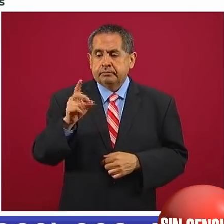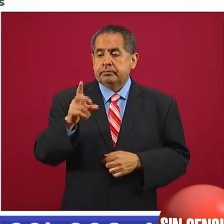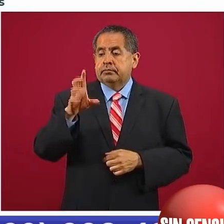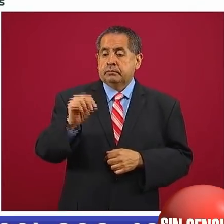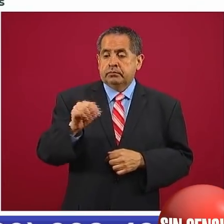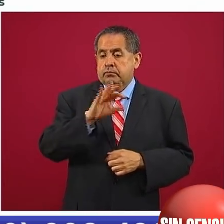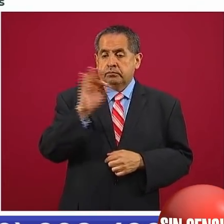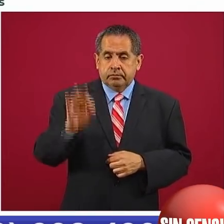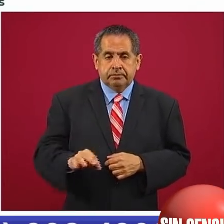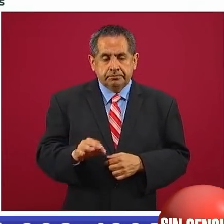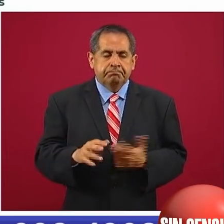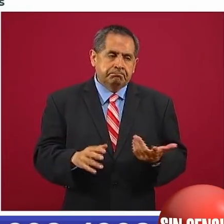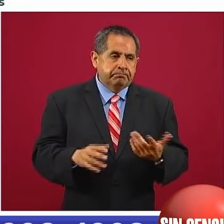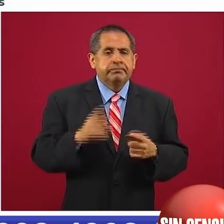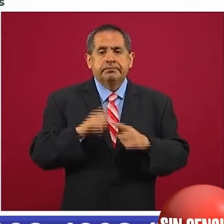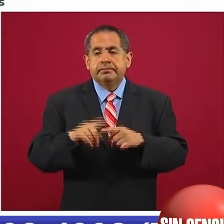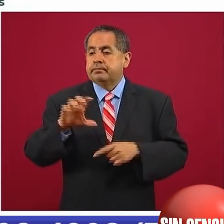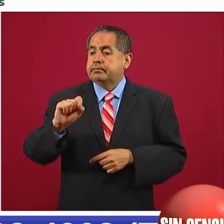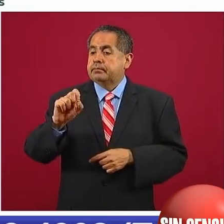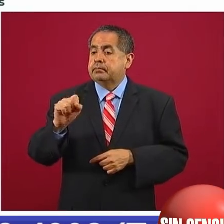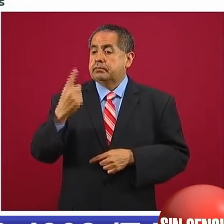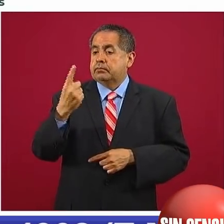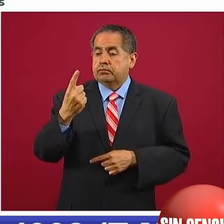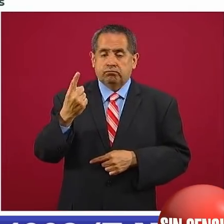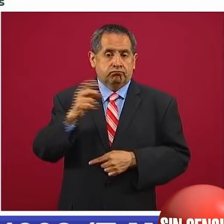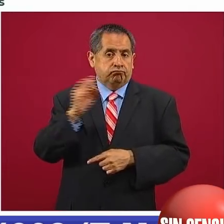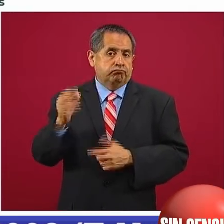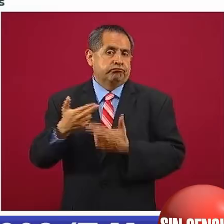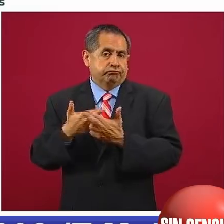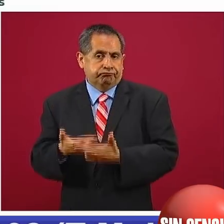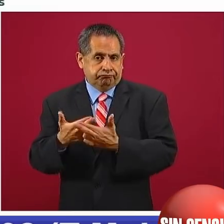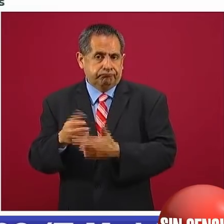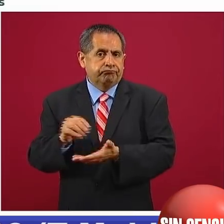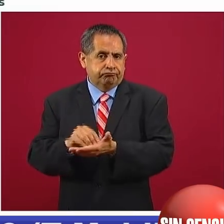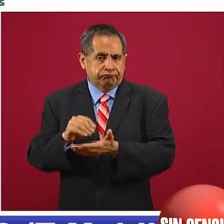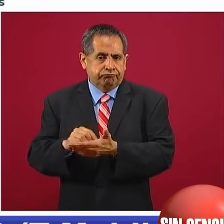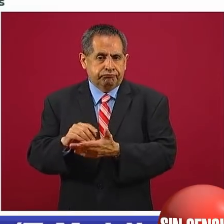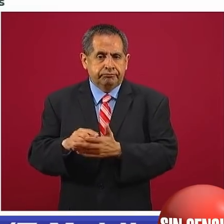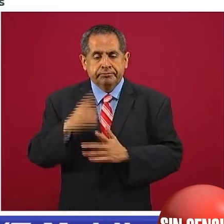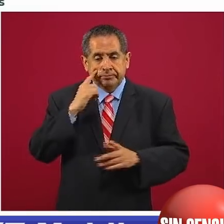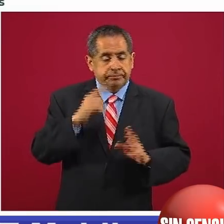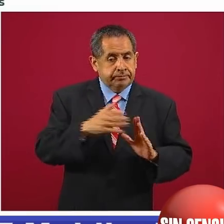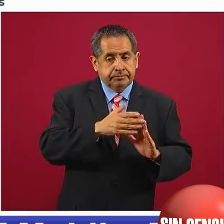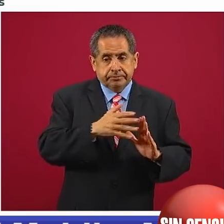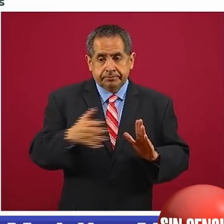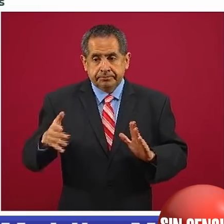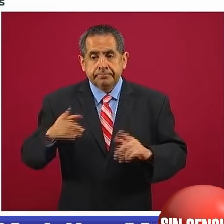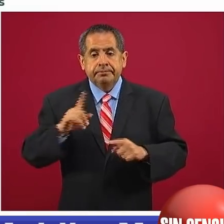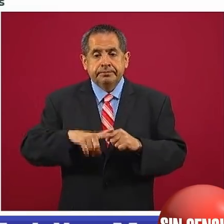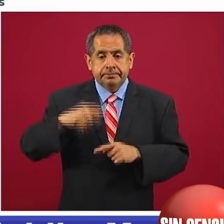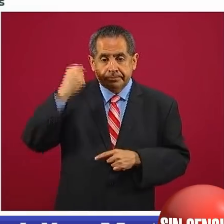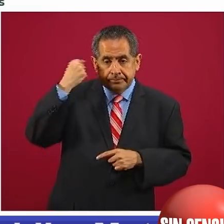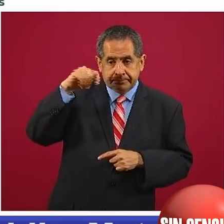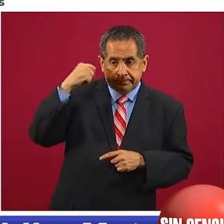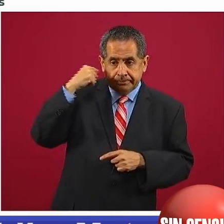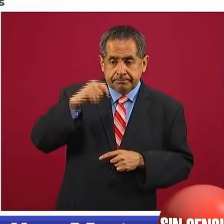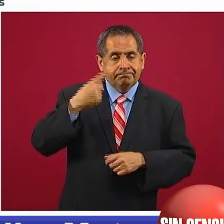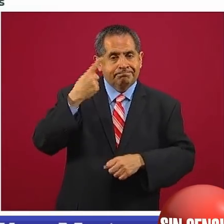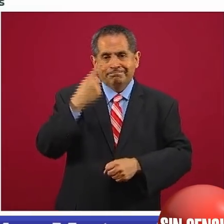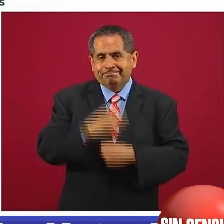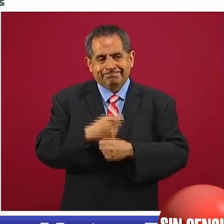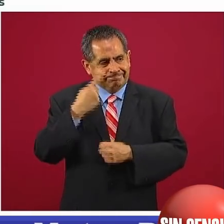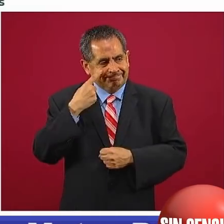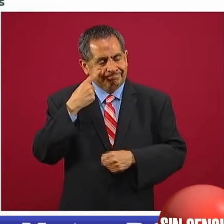por lo tanto 61% disponibles, y si las vemos de izquierda a derecha, aquí sí Tabasco en este momento encabeza la